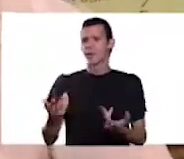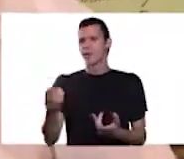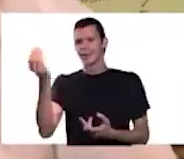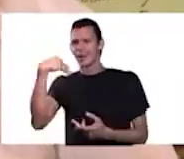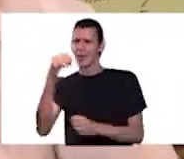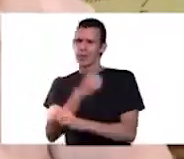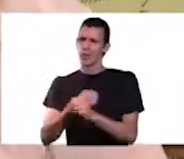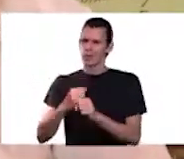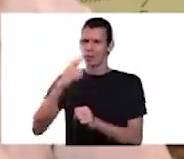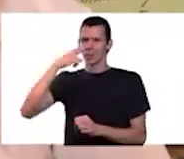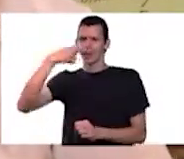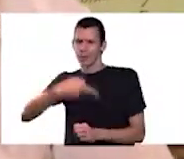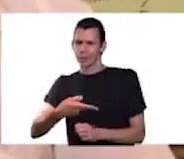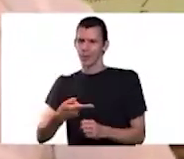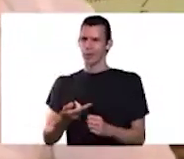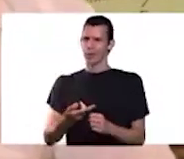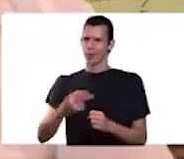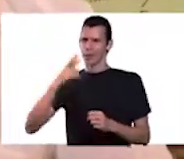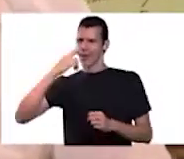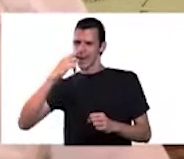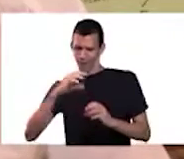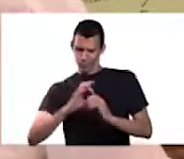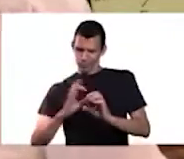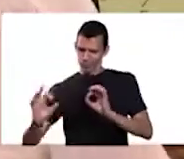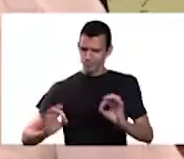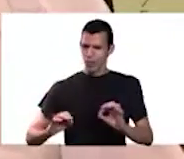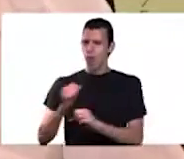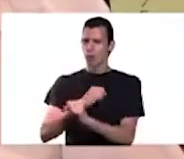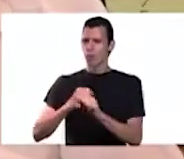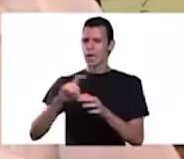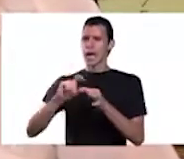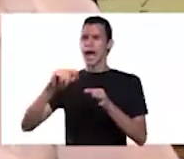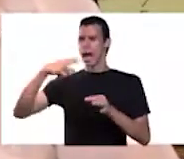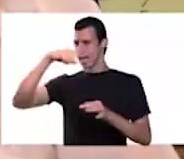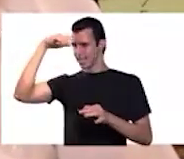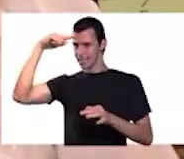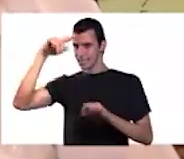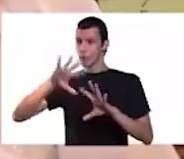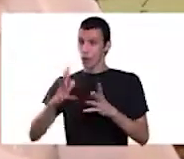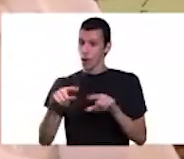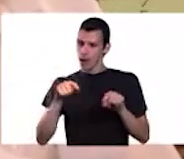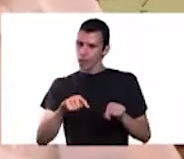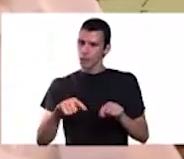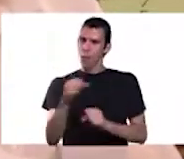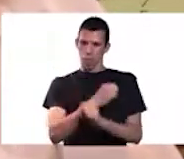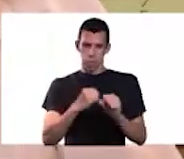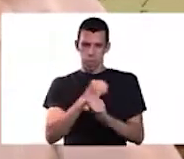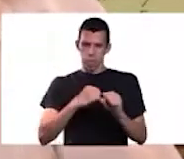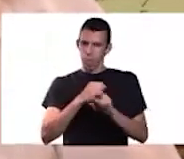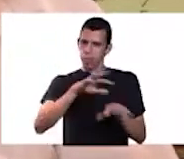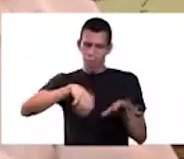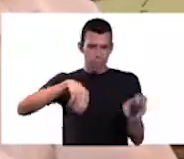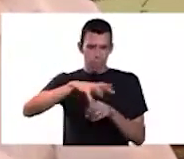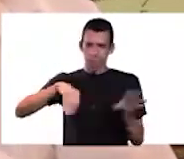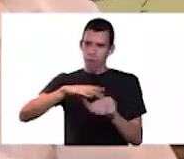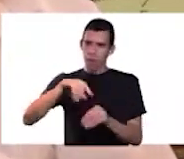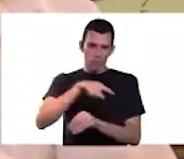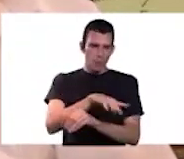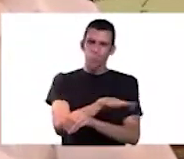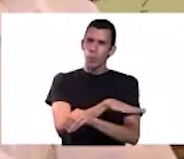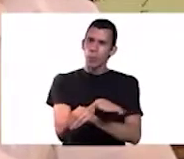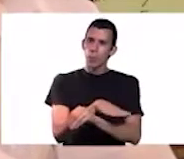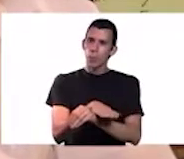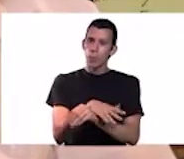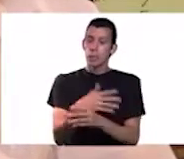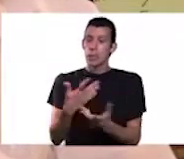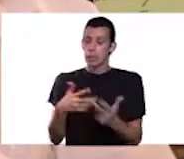Sencillamente porque las energías tradicionales, hablamos del petróleo, hablamos del carbón, hablamos del gas, tienden